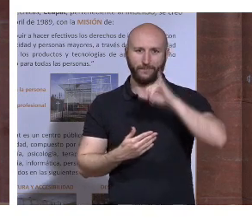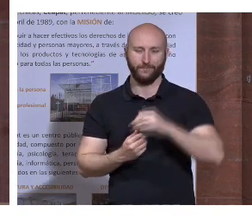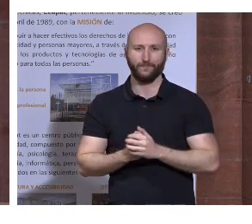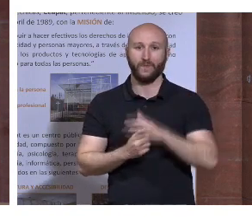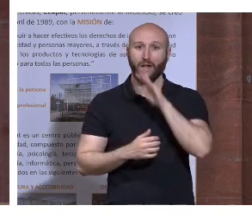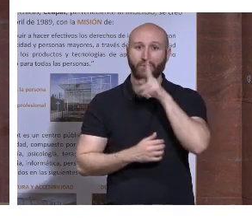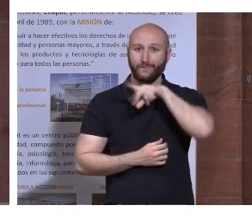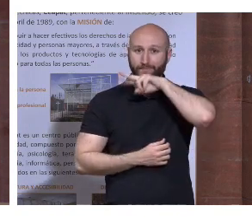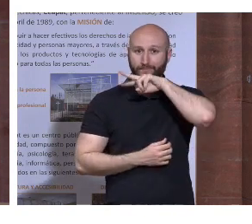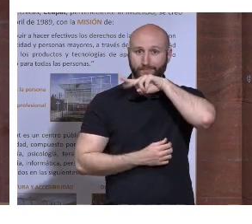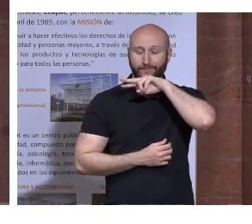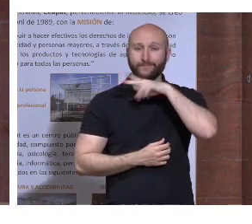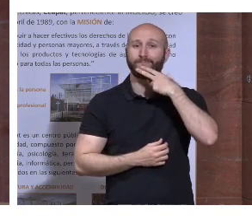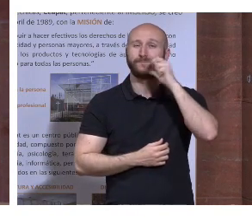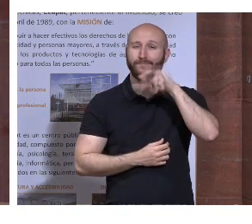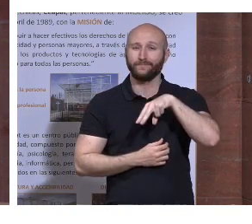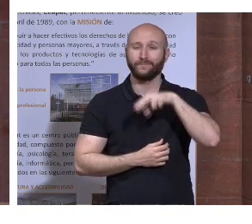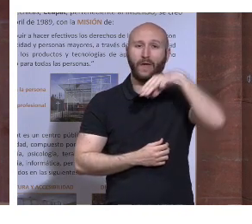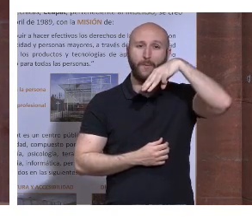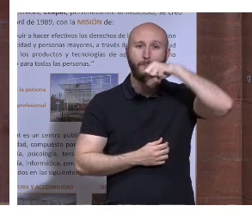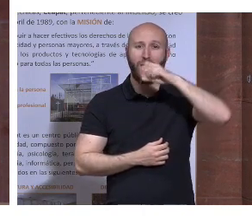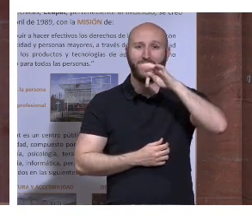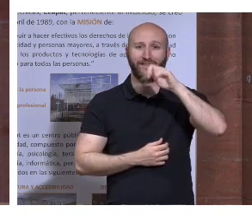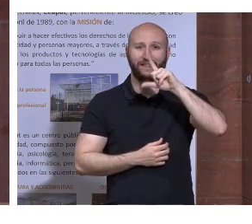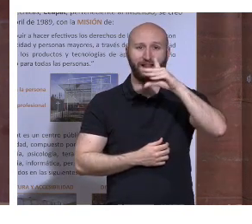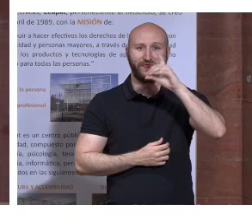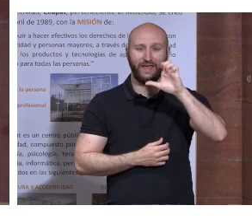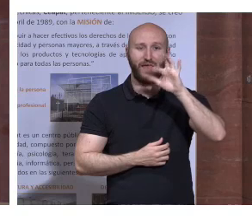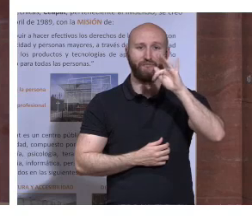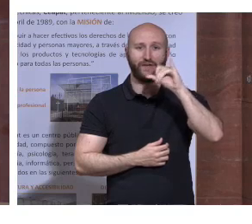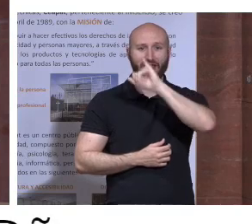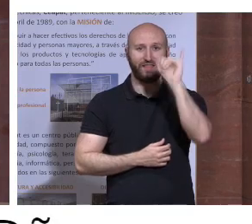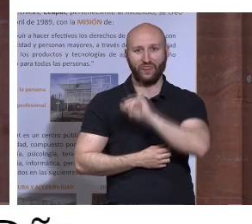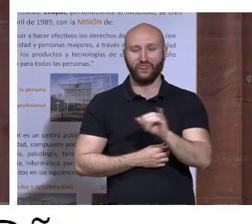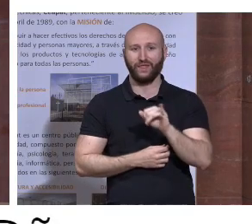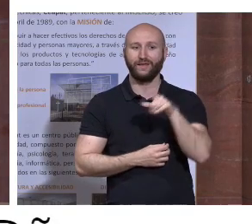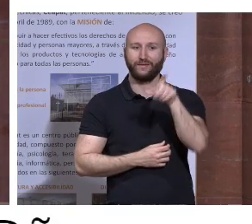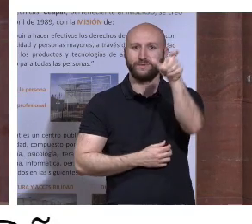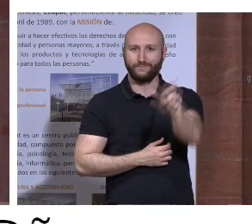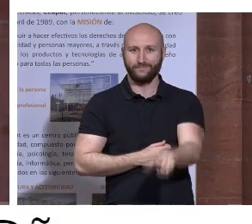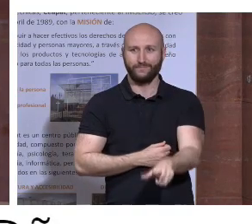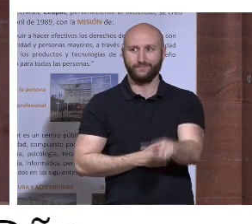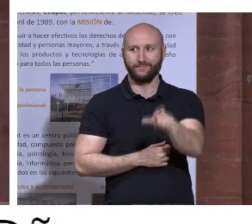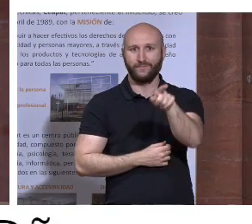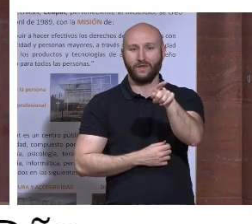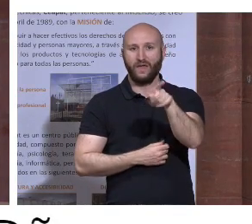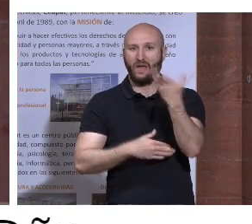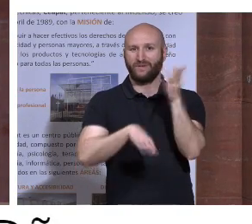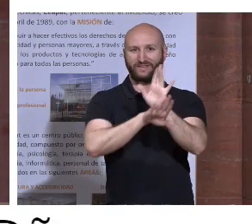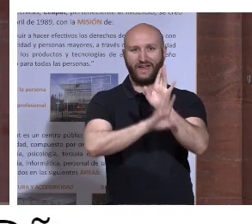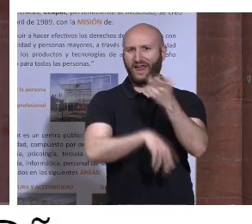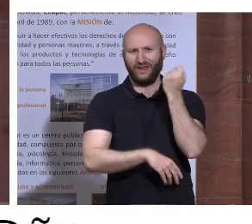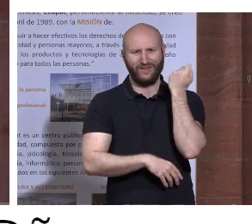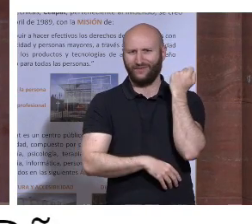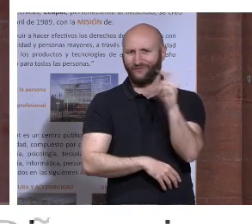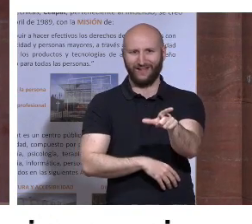Tiene a continuación la palabra doña Matilde Fernández, a quien no quiero ni presentar, puesto